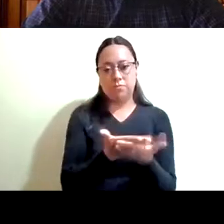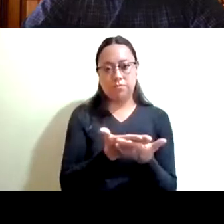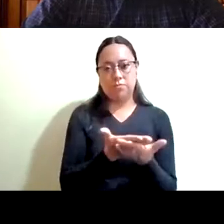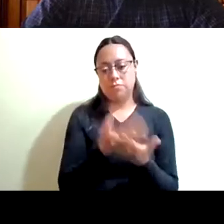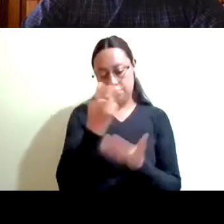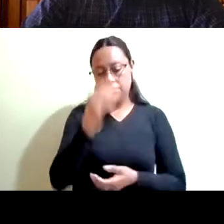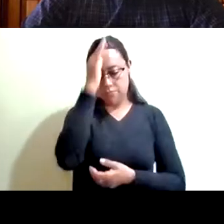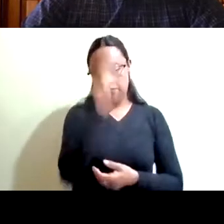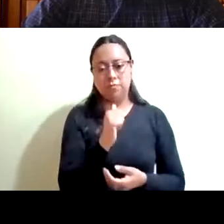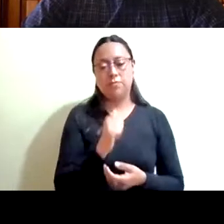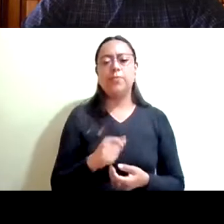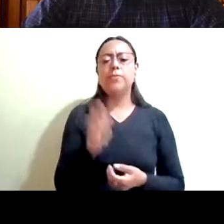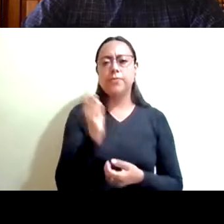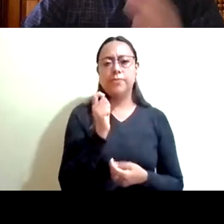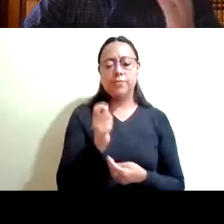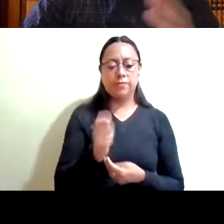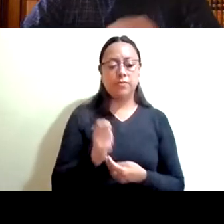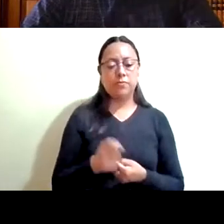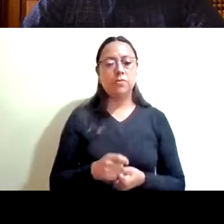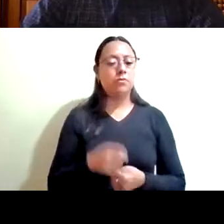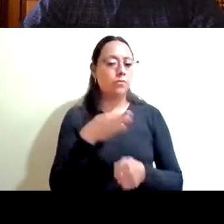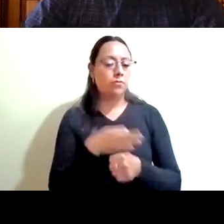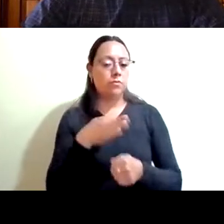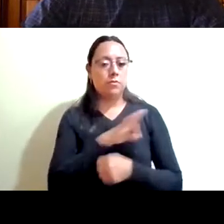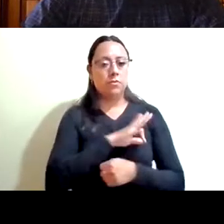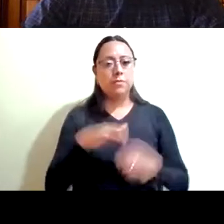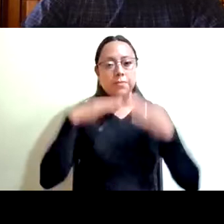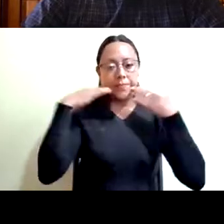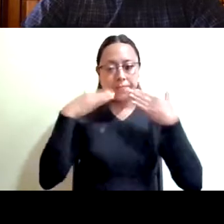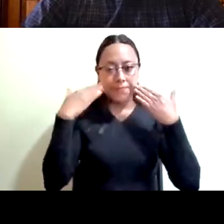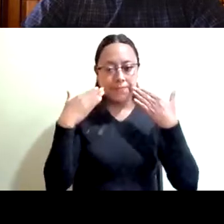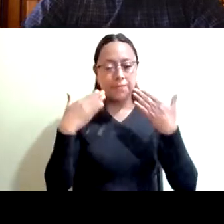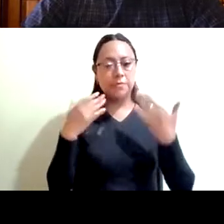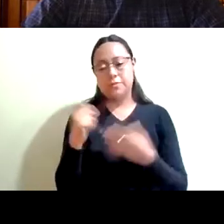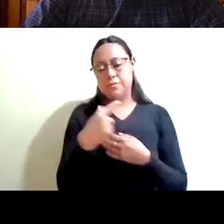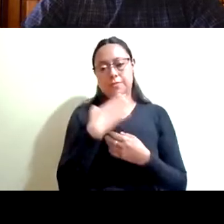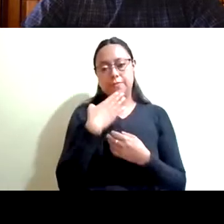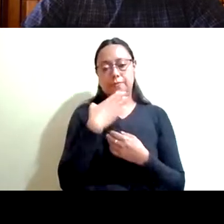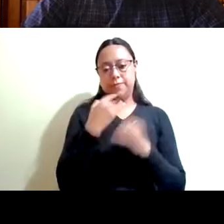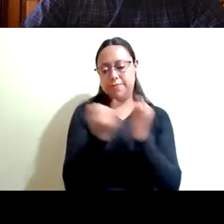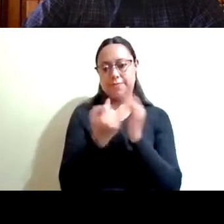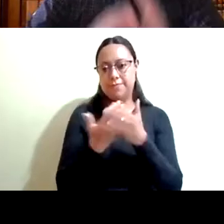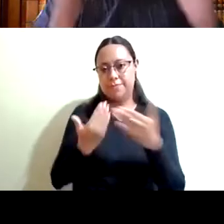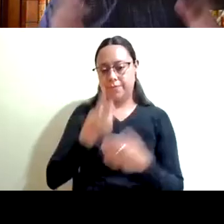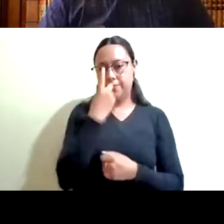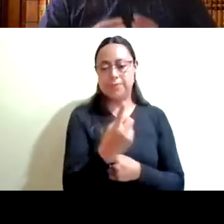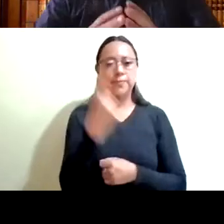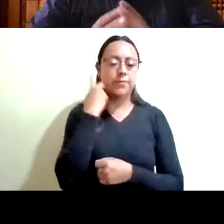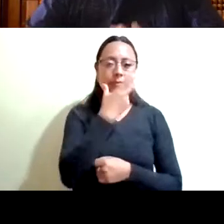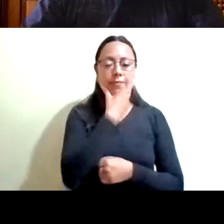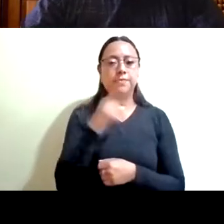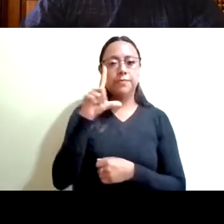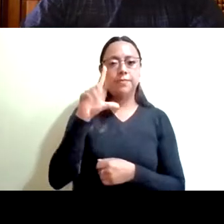acuerdo es que se sirva de la manera más atenta, igual que como lo señala el diputado Lobo, sumándonos a